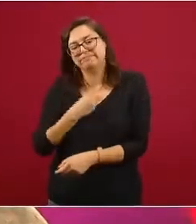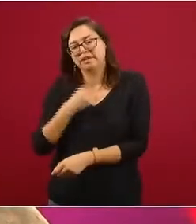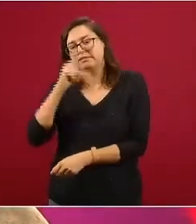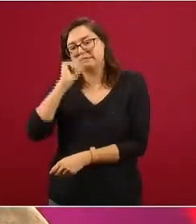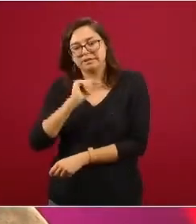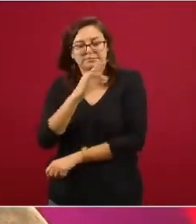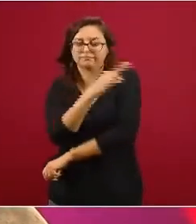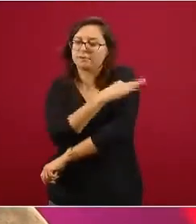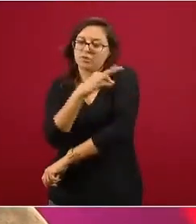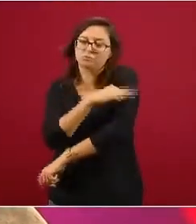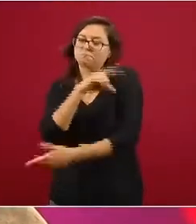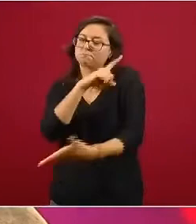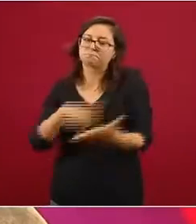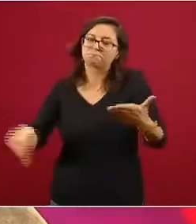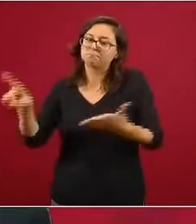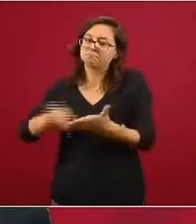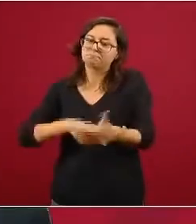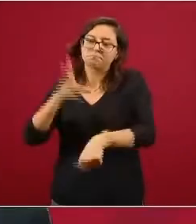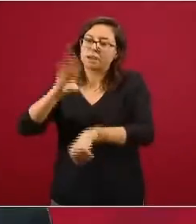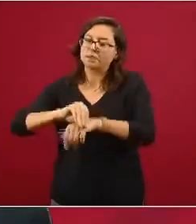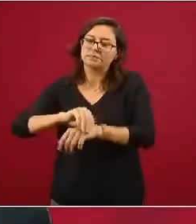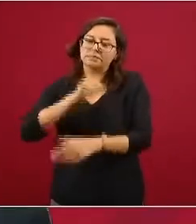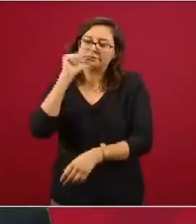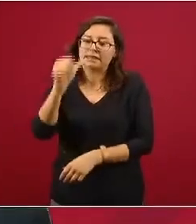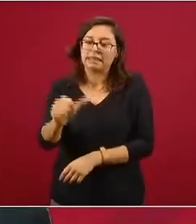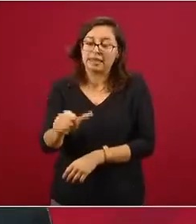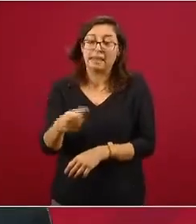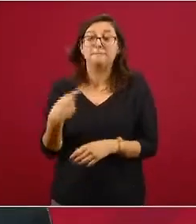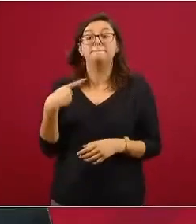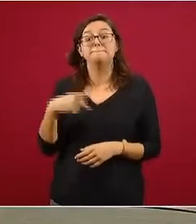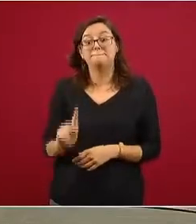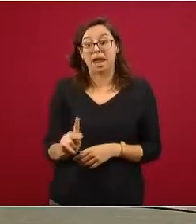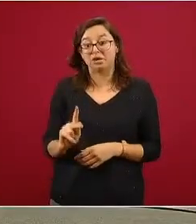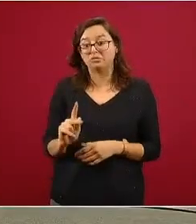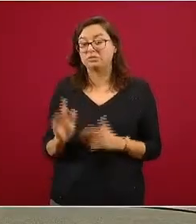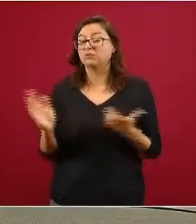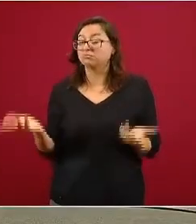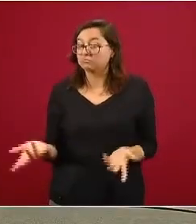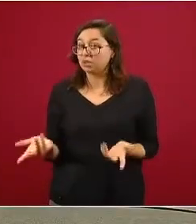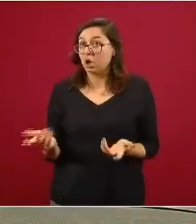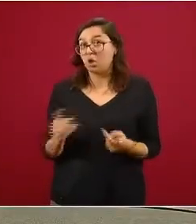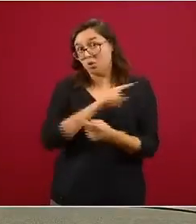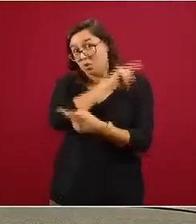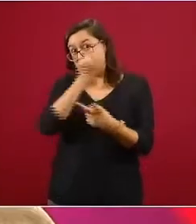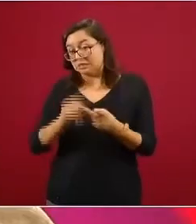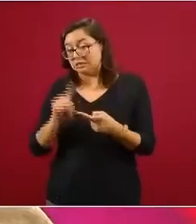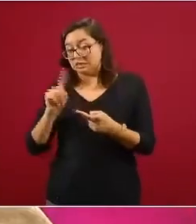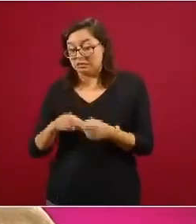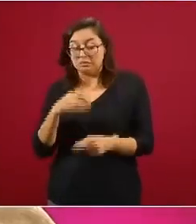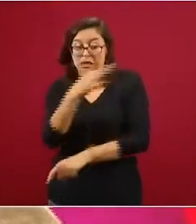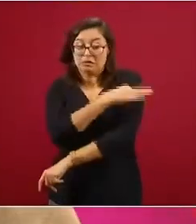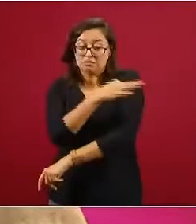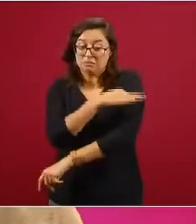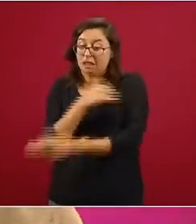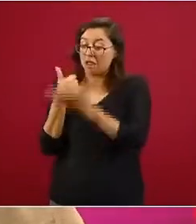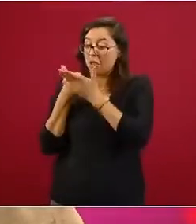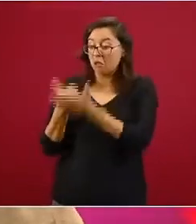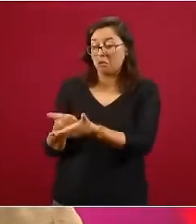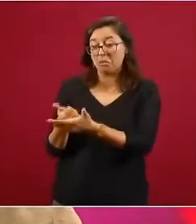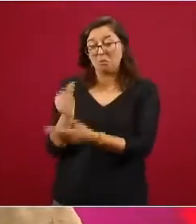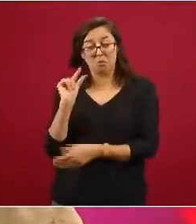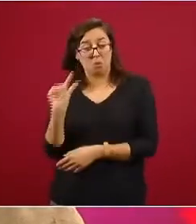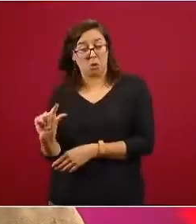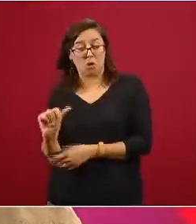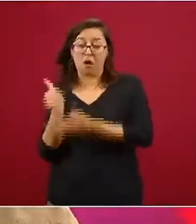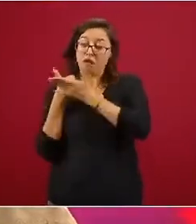le diera la autorización sanitaria. Si hubiera una eficacia limitada, hay distintas consideraciones